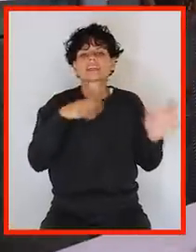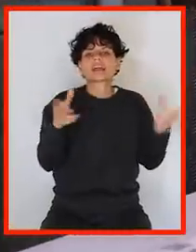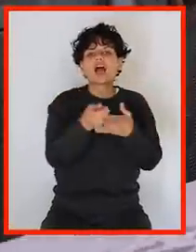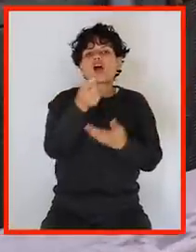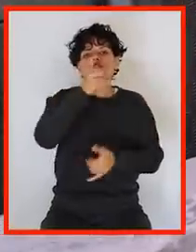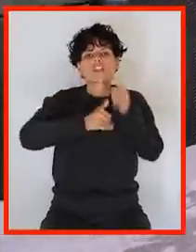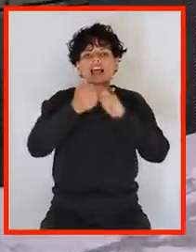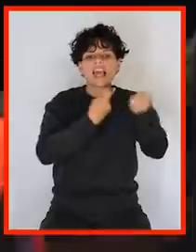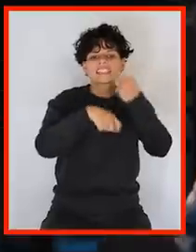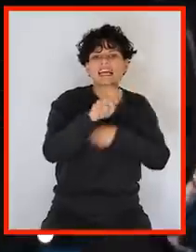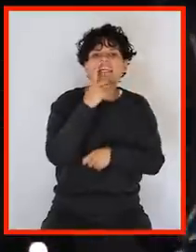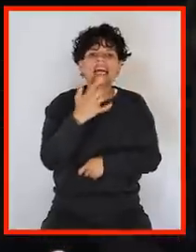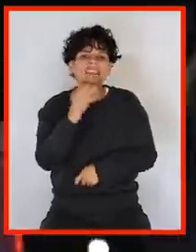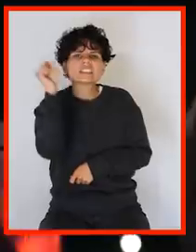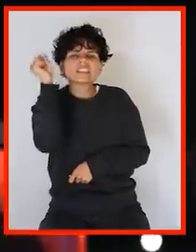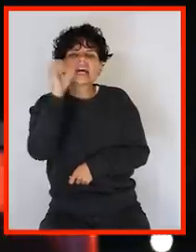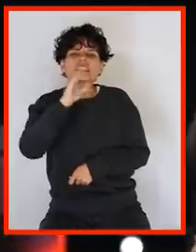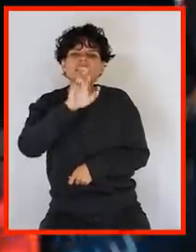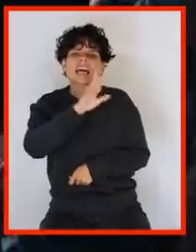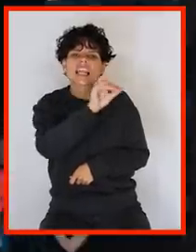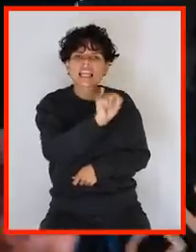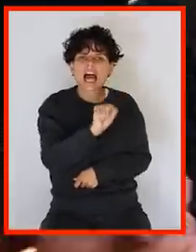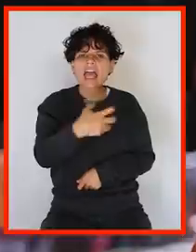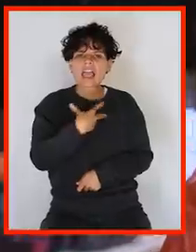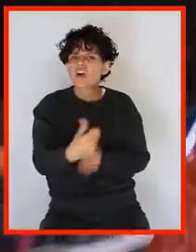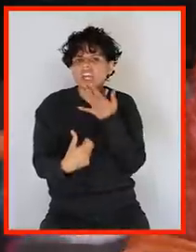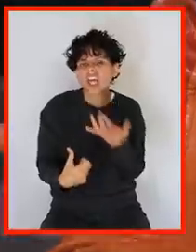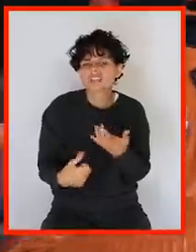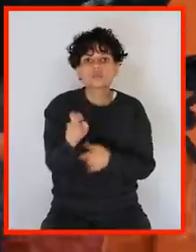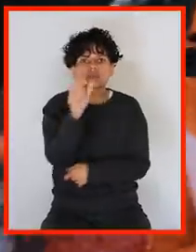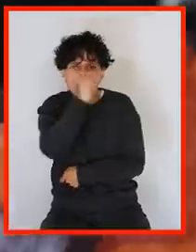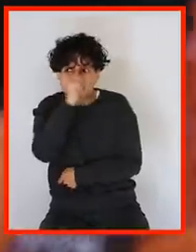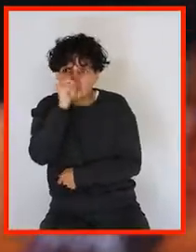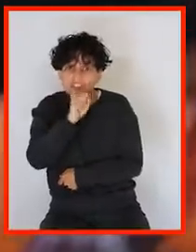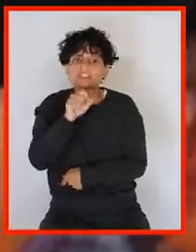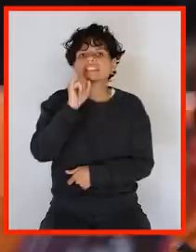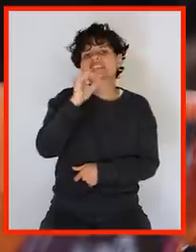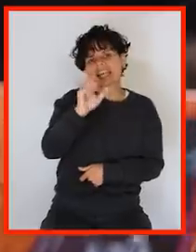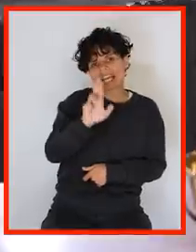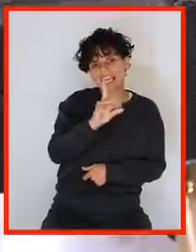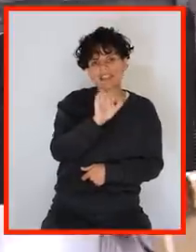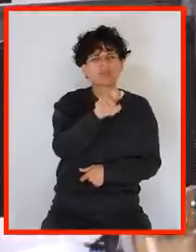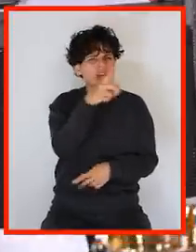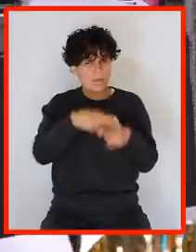te imaginas que es Cerda Hijo? Una chanchita. No, pero es como una cerdita. Sí,